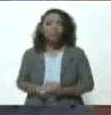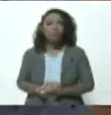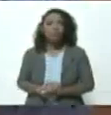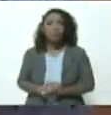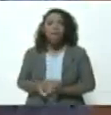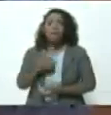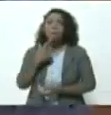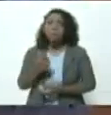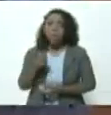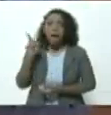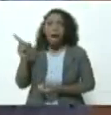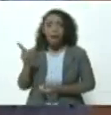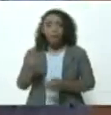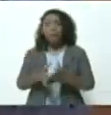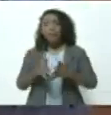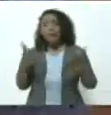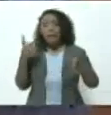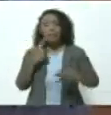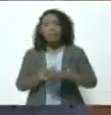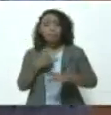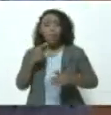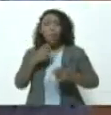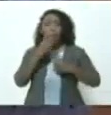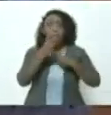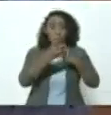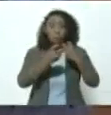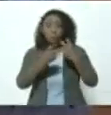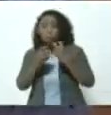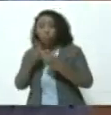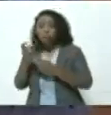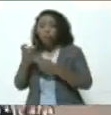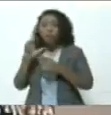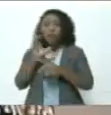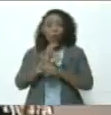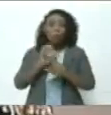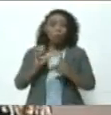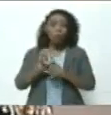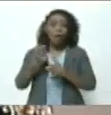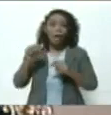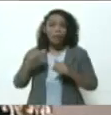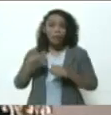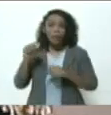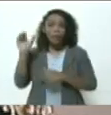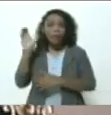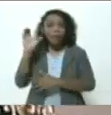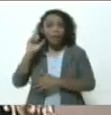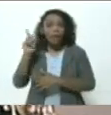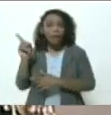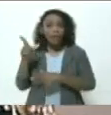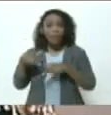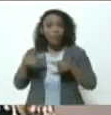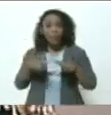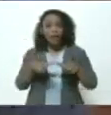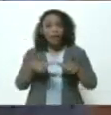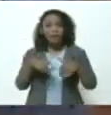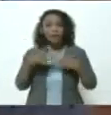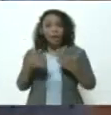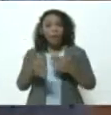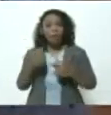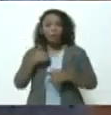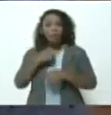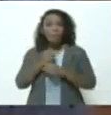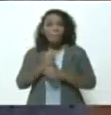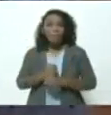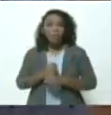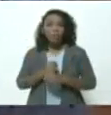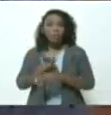Digamos que hicimos un gran tour por todas las posibilidades coloniales que da todavía Caracas, que son espacios que uno espera que se